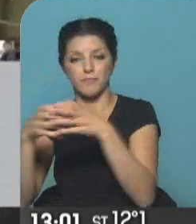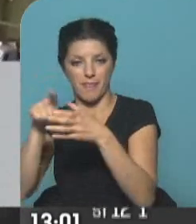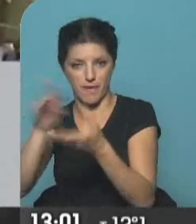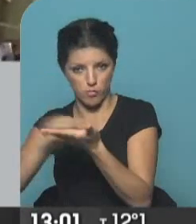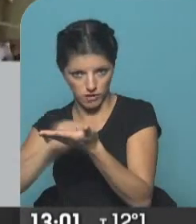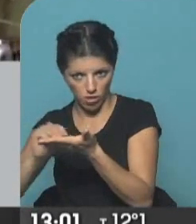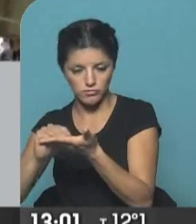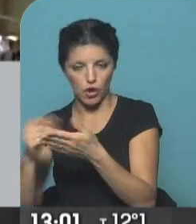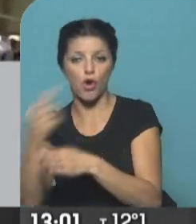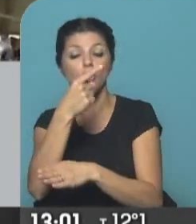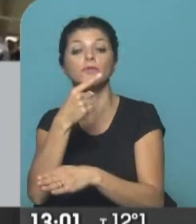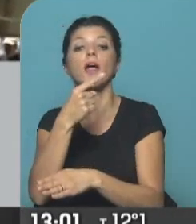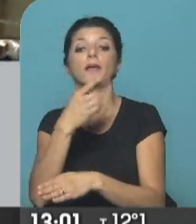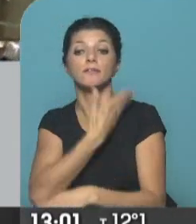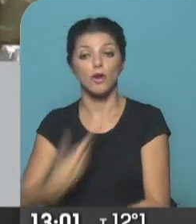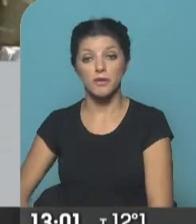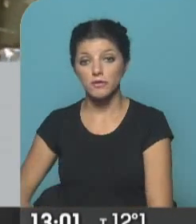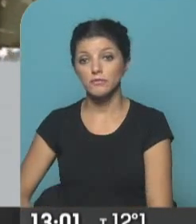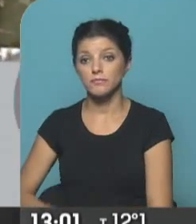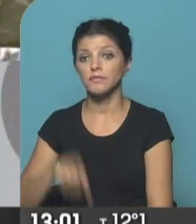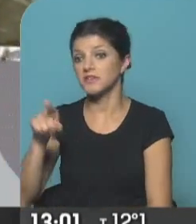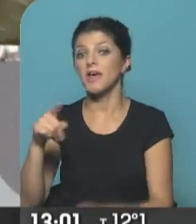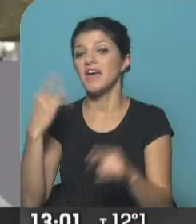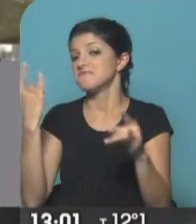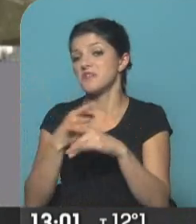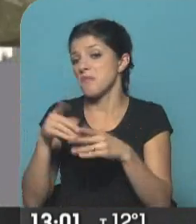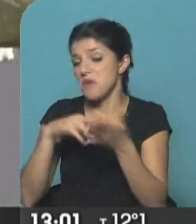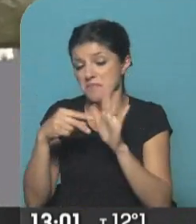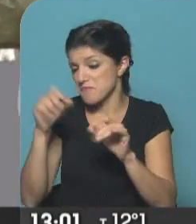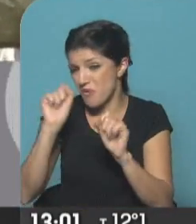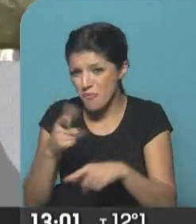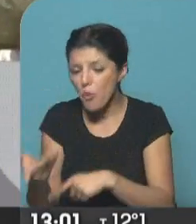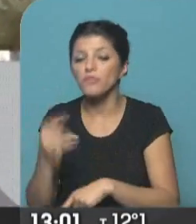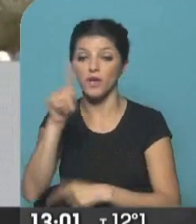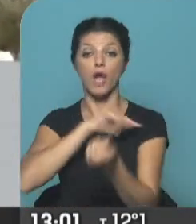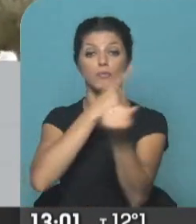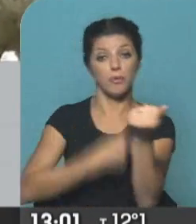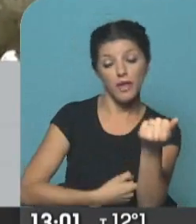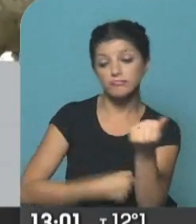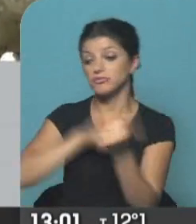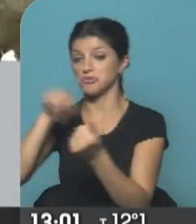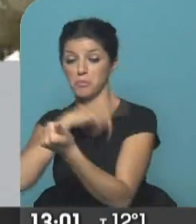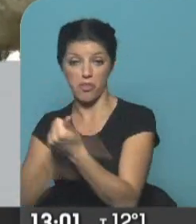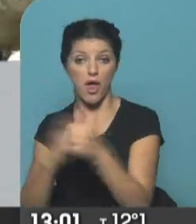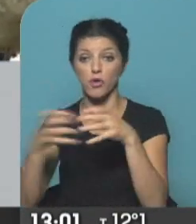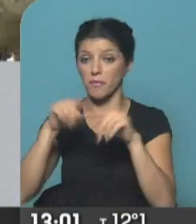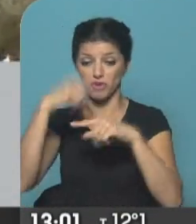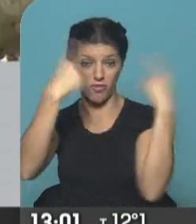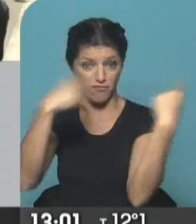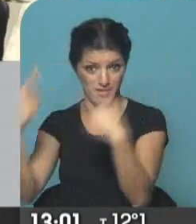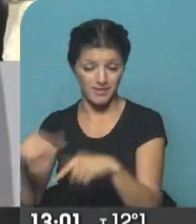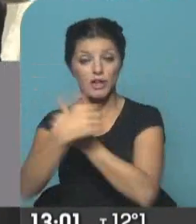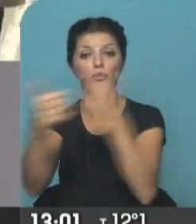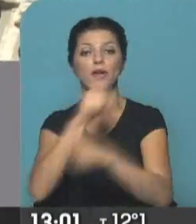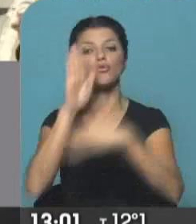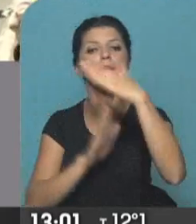en Venezuela una situación típica en la democracia, por otra parte, de conflicto de poderes, en el cual hay un poder que tiene un color y otro poder que tiene otro, y un tribunal supremo, en